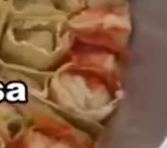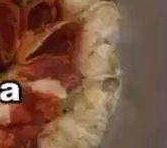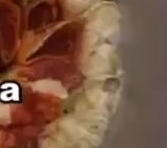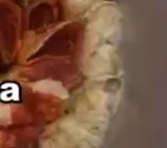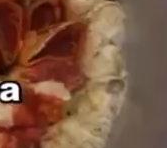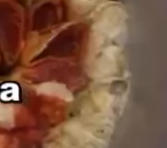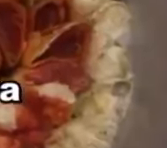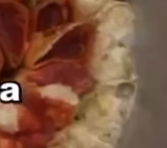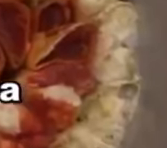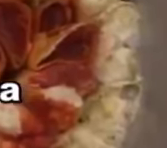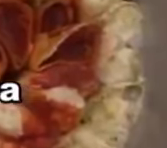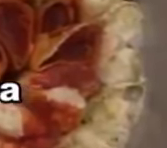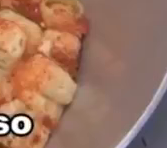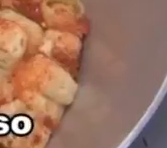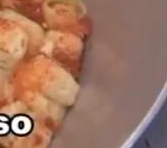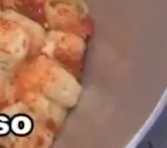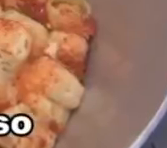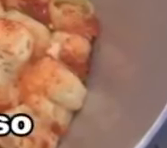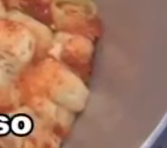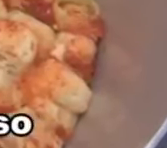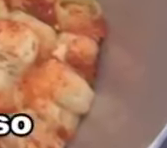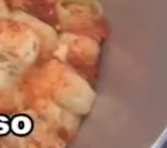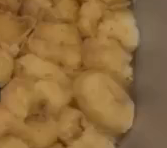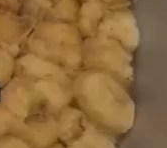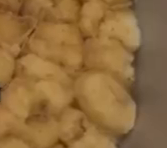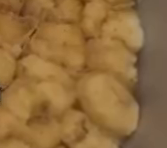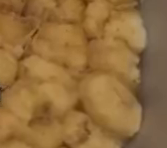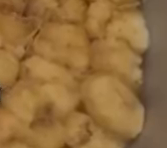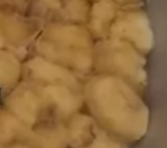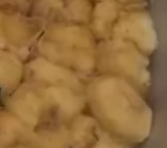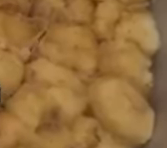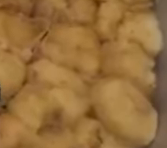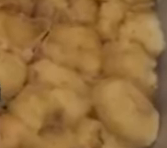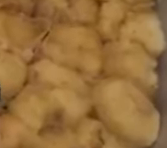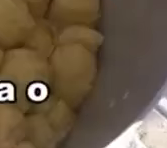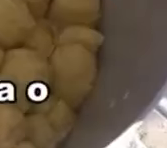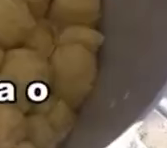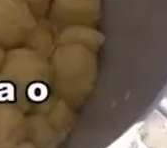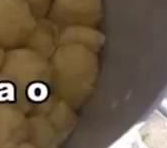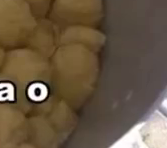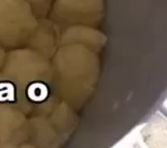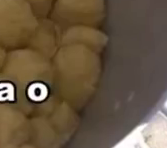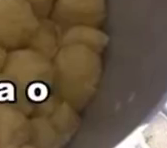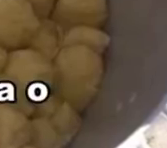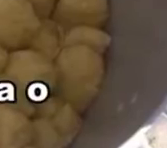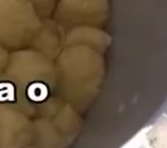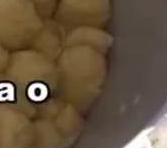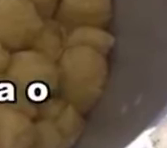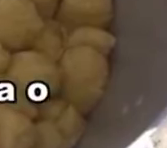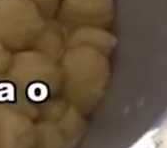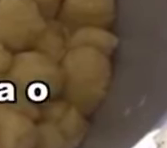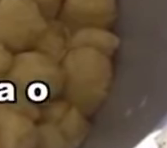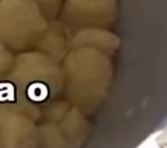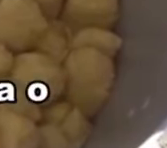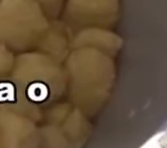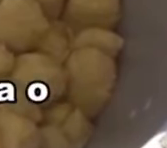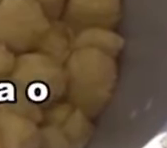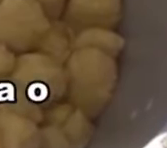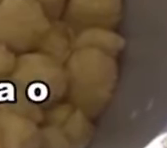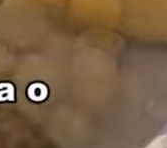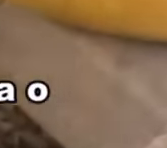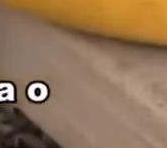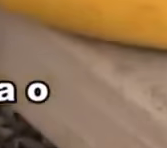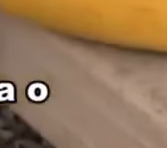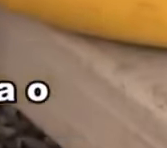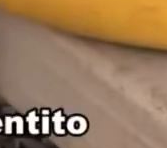verde, pollito en salsa verde, rajas con queso, frijolitos con jalapeño y los mejores tamales de dulce, de piña o de elote,